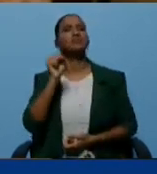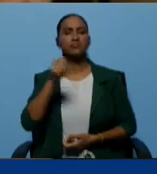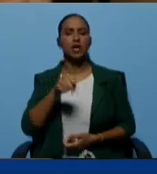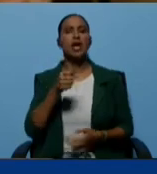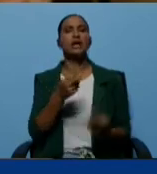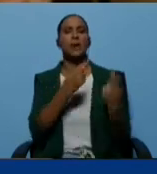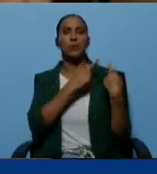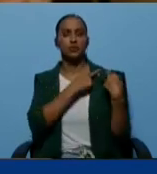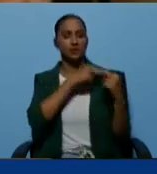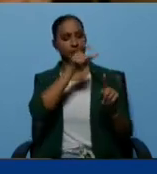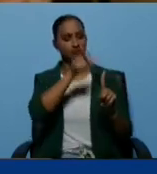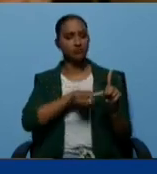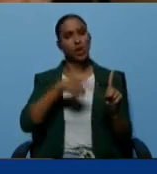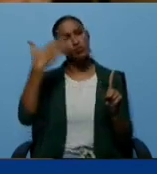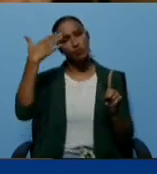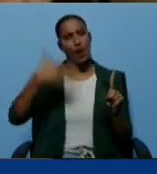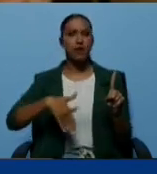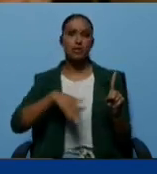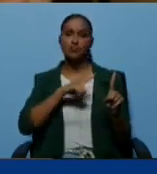en la muerte de Torres.